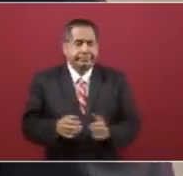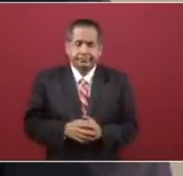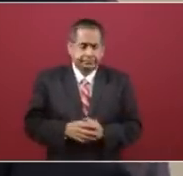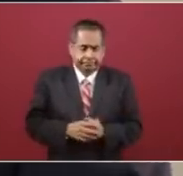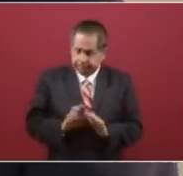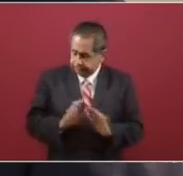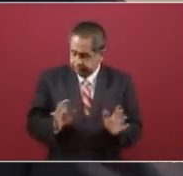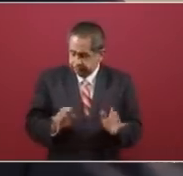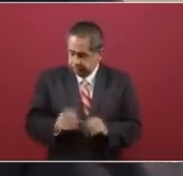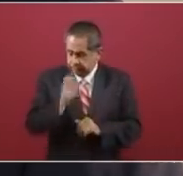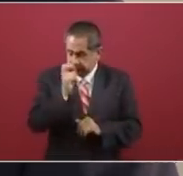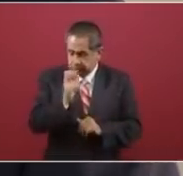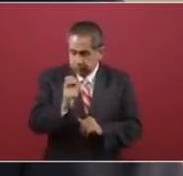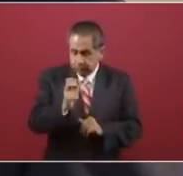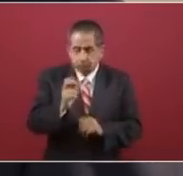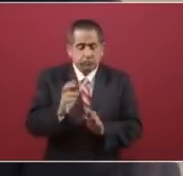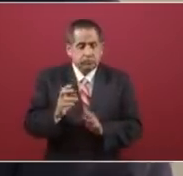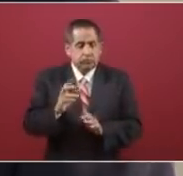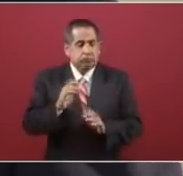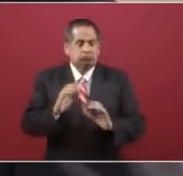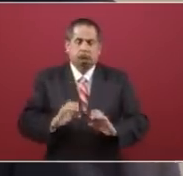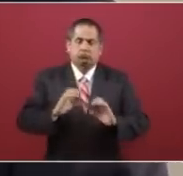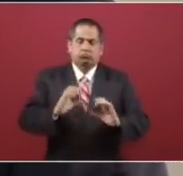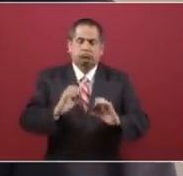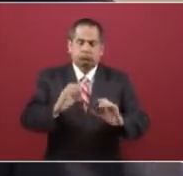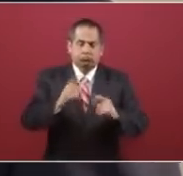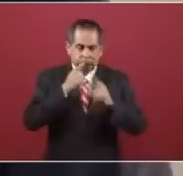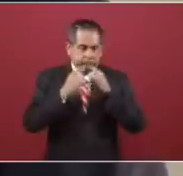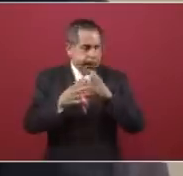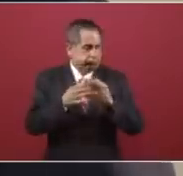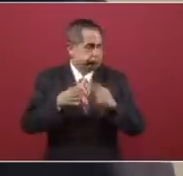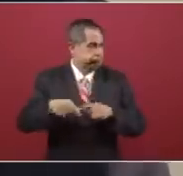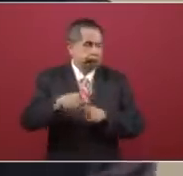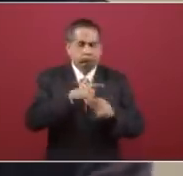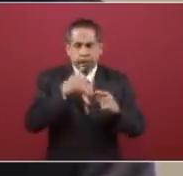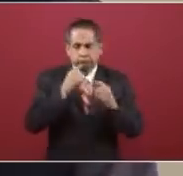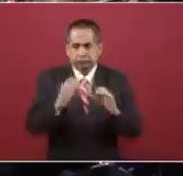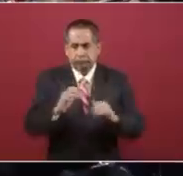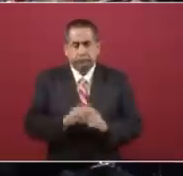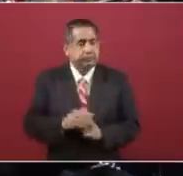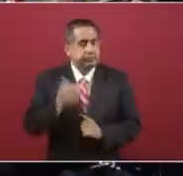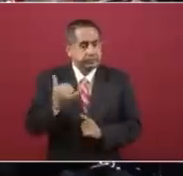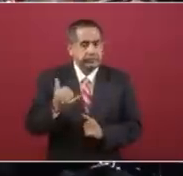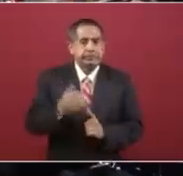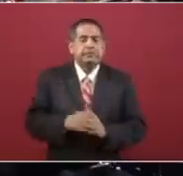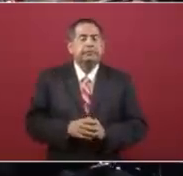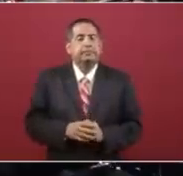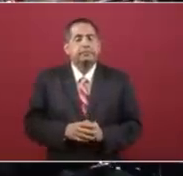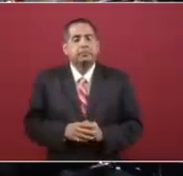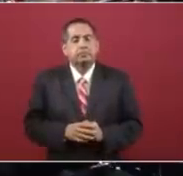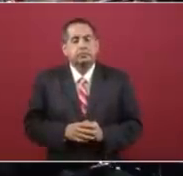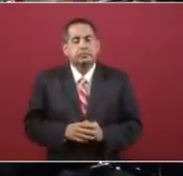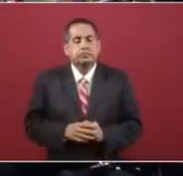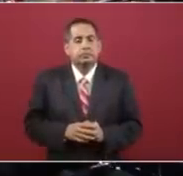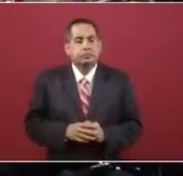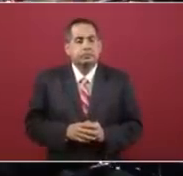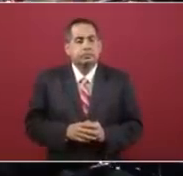Entonces, por eso se cuidó esta situación. Y eh